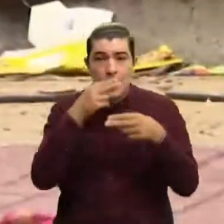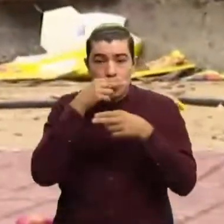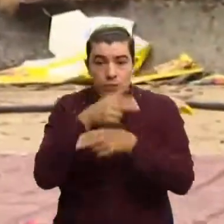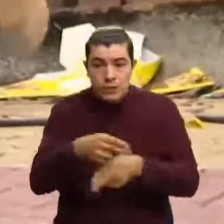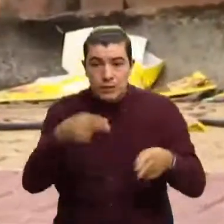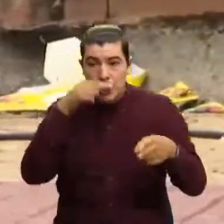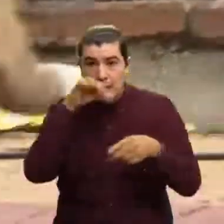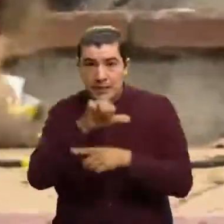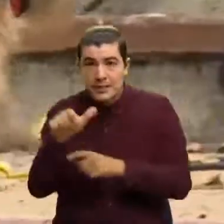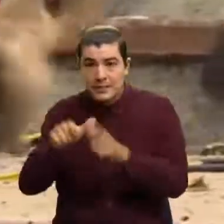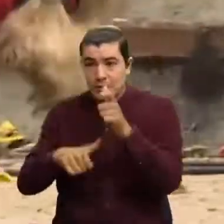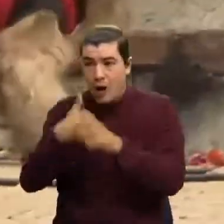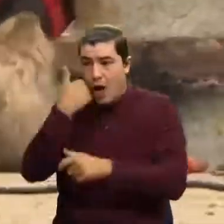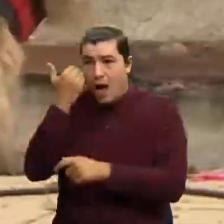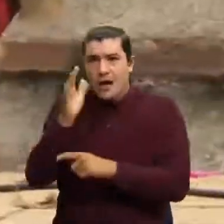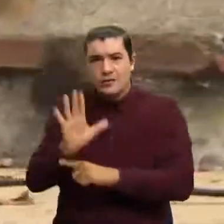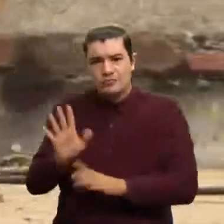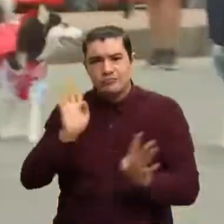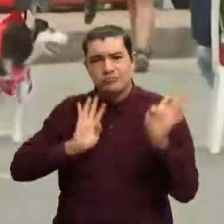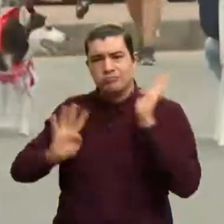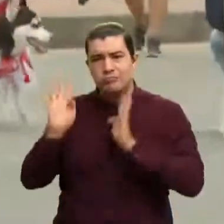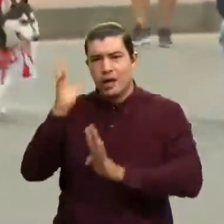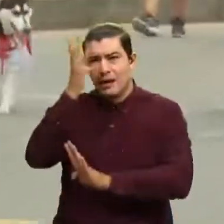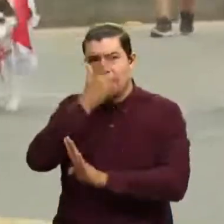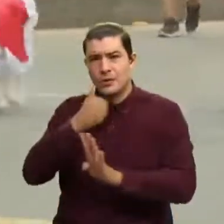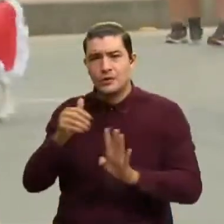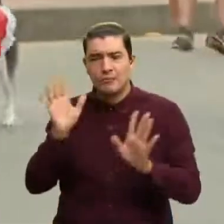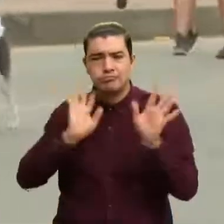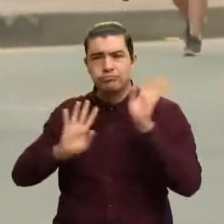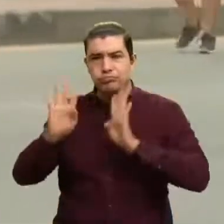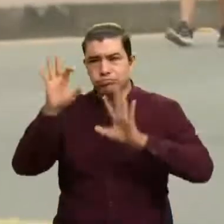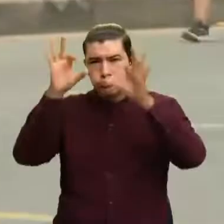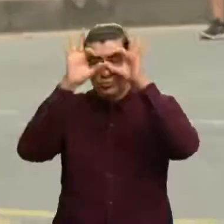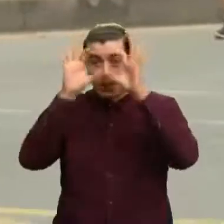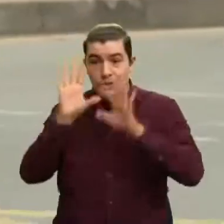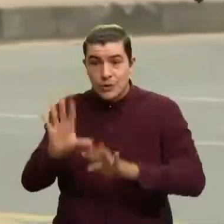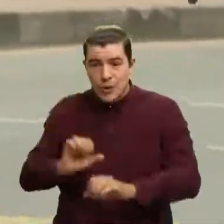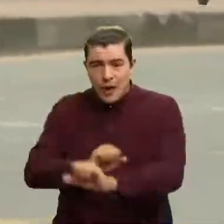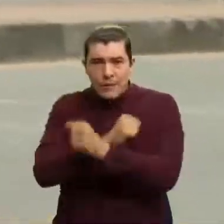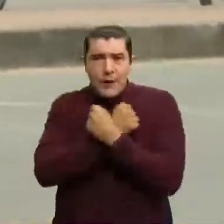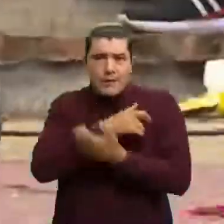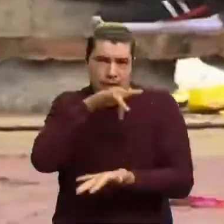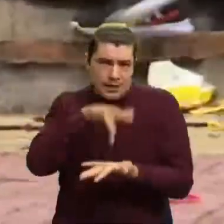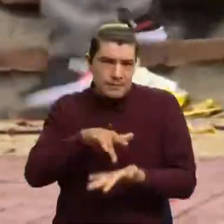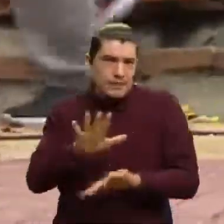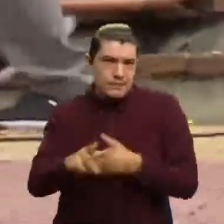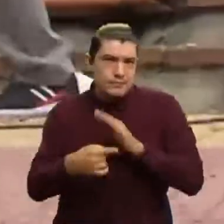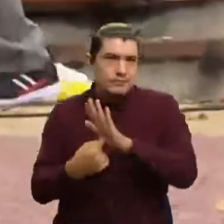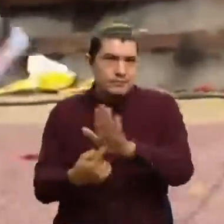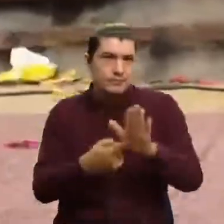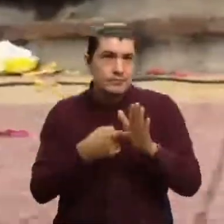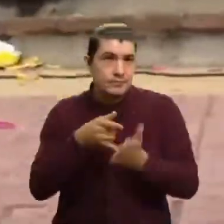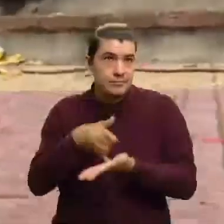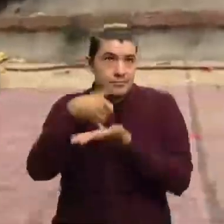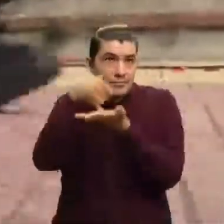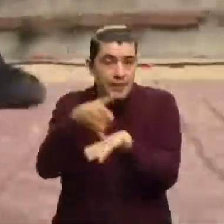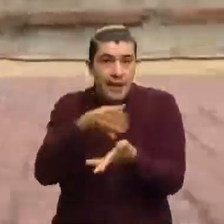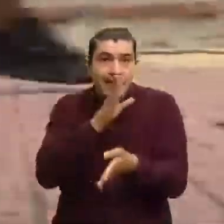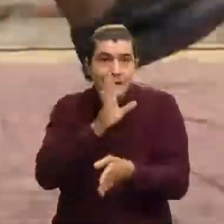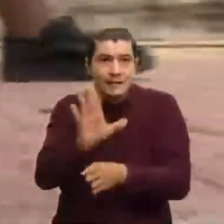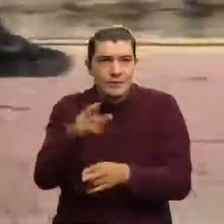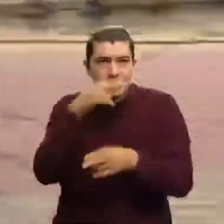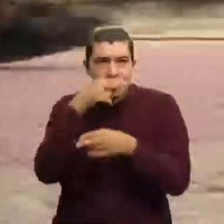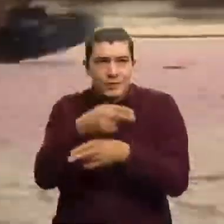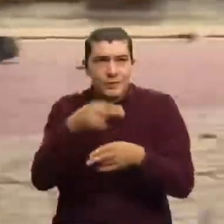de las casas lucieran sus lindos disfraces junto a sus amos, que con mucho cariño hicieron parte de esta pasarela que premió a los finalistas